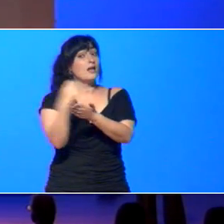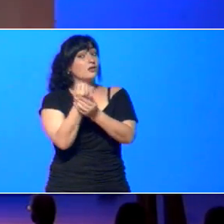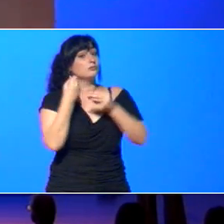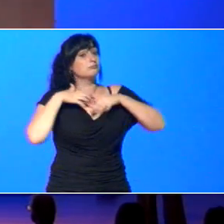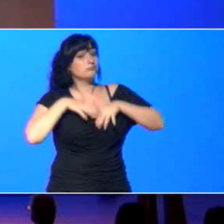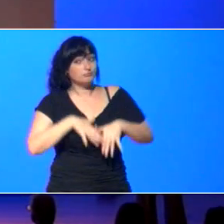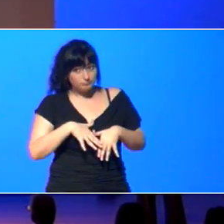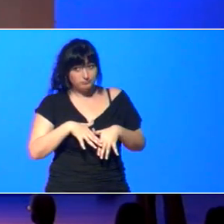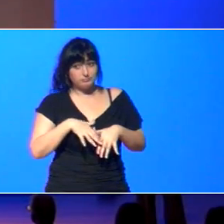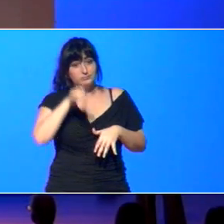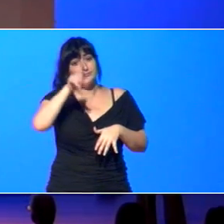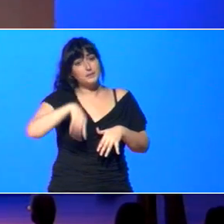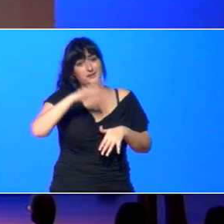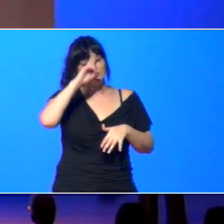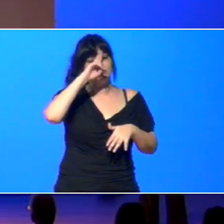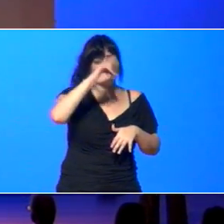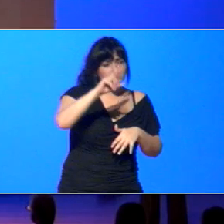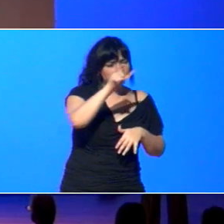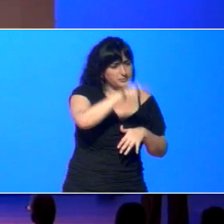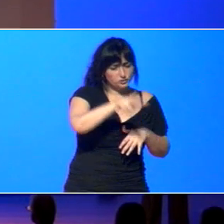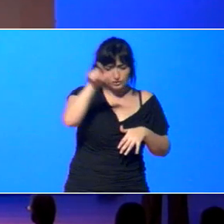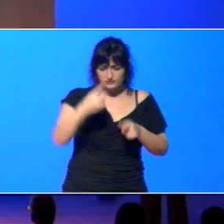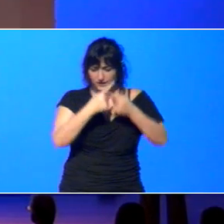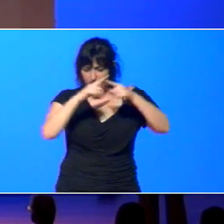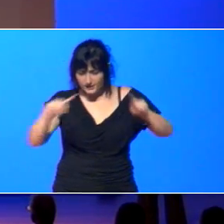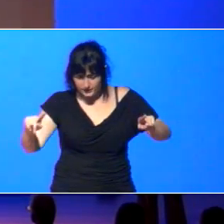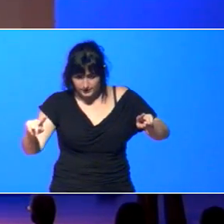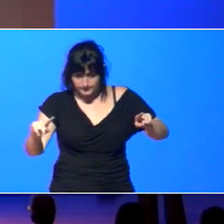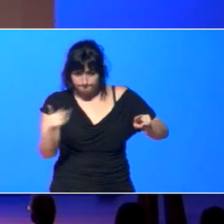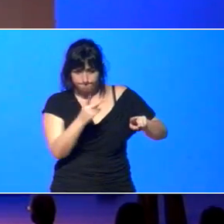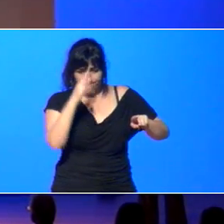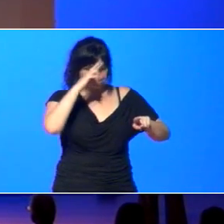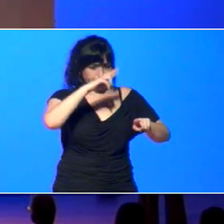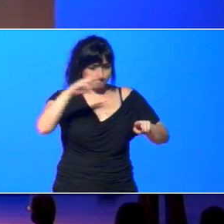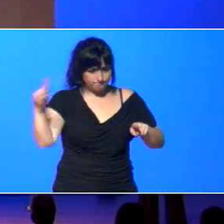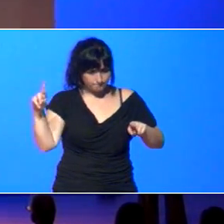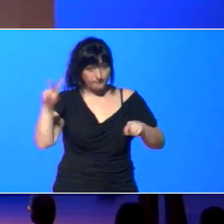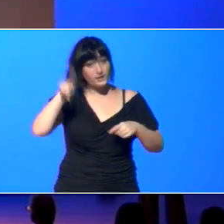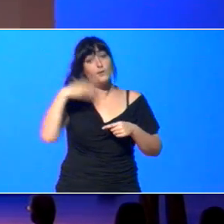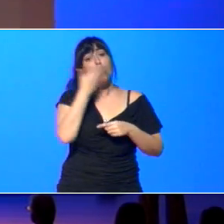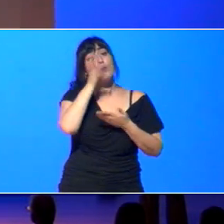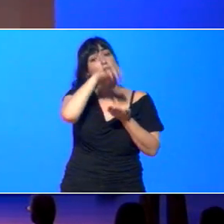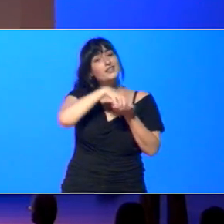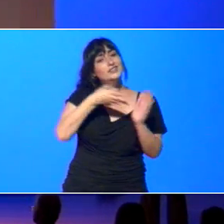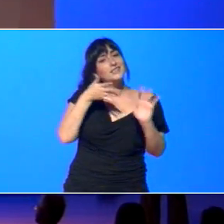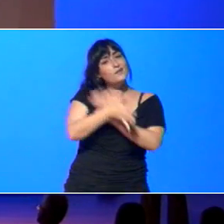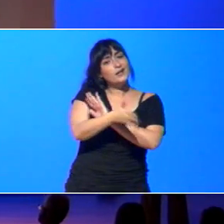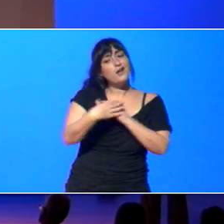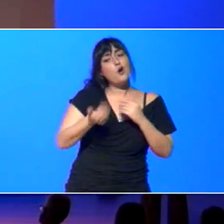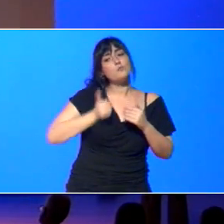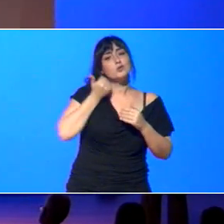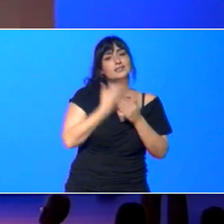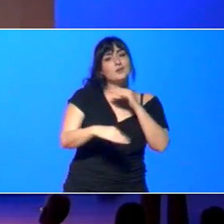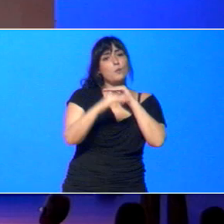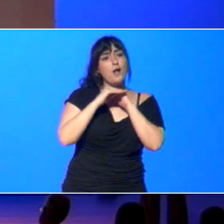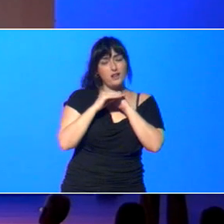que es respetuosa con la diferencia y con la diversidad, una escuela que significa igualdad de oportunidades,